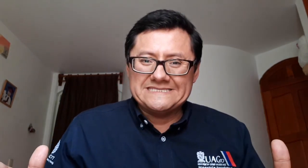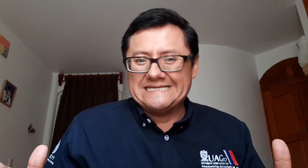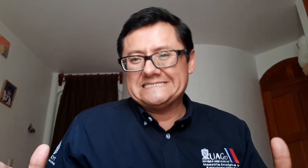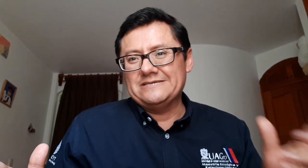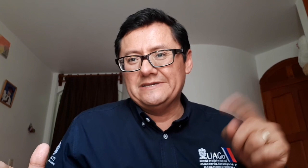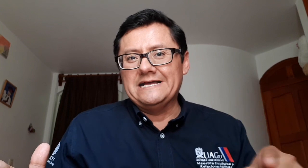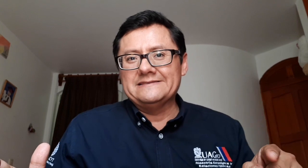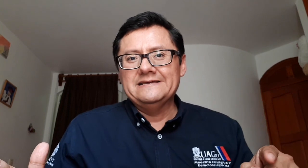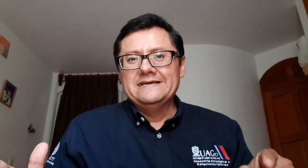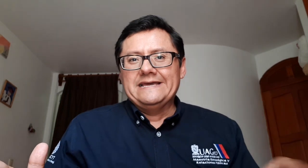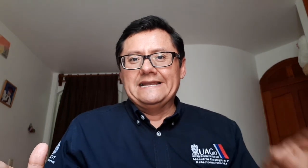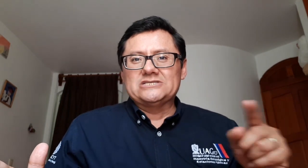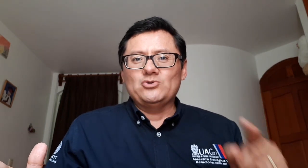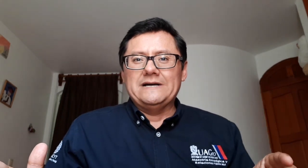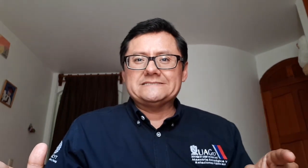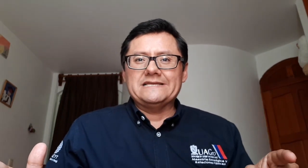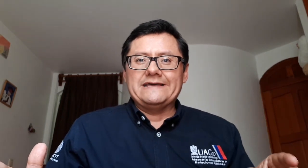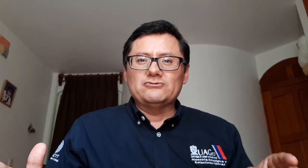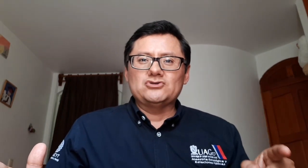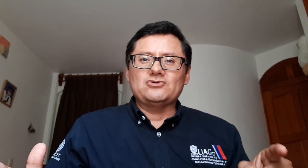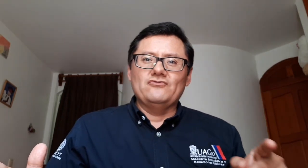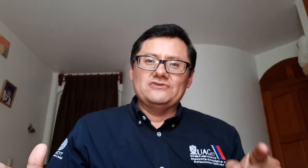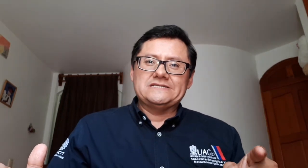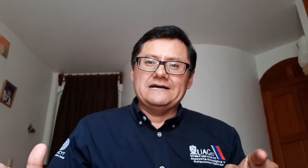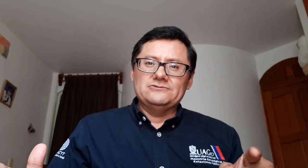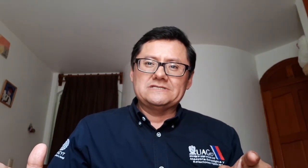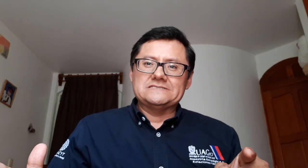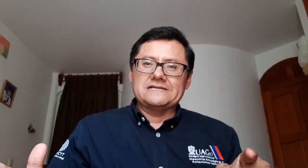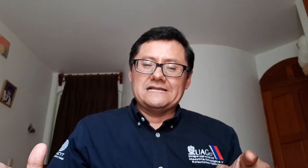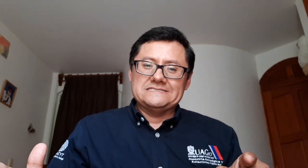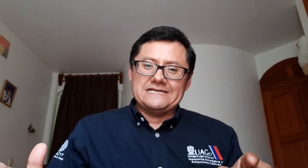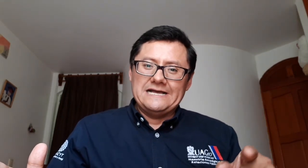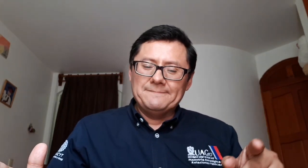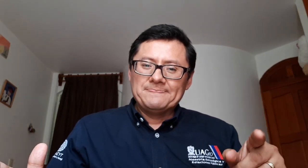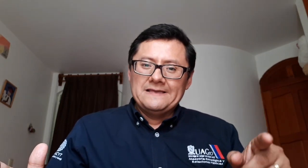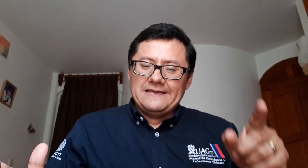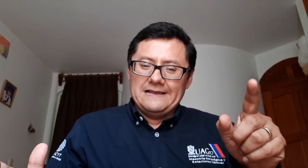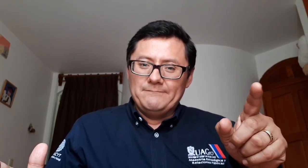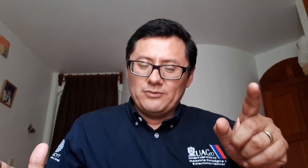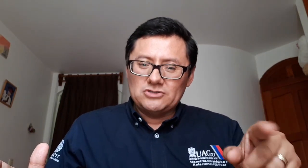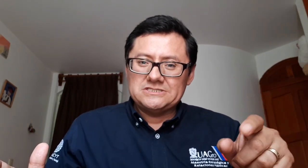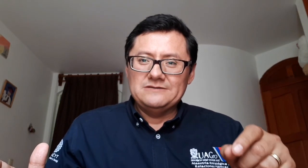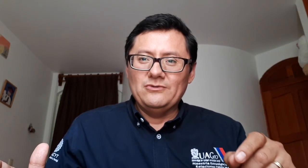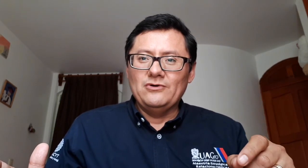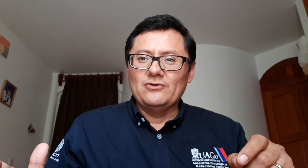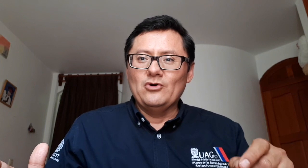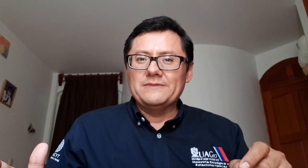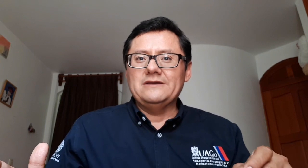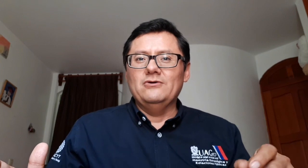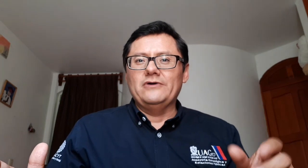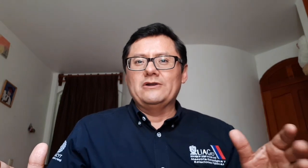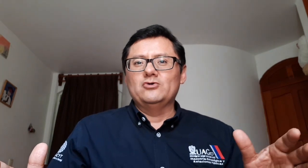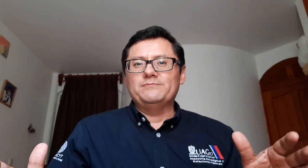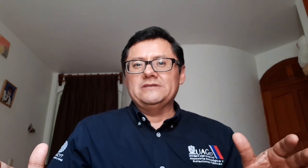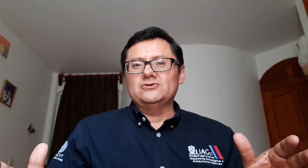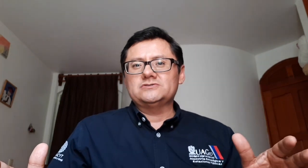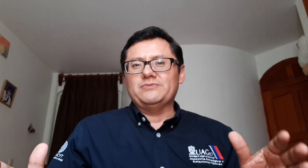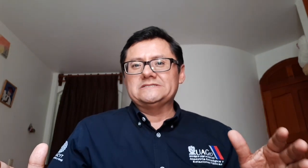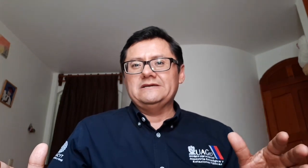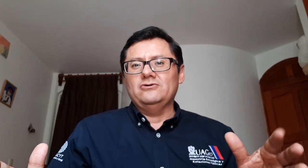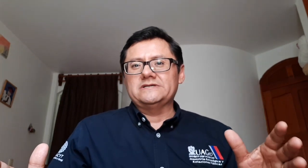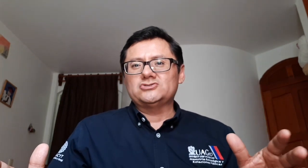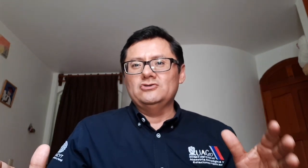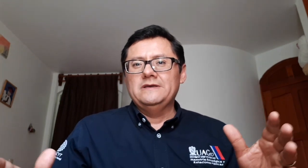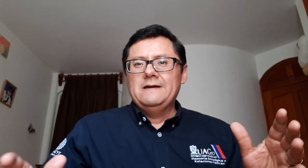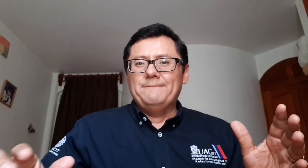corporación, se exhibirán en la subasta de autos confiscados que se realizará el próximo domingo en Los Pinos,